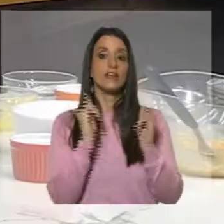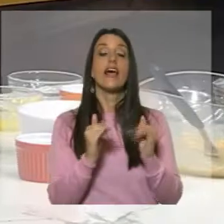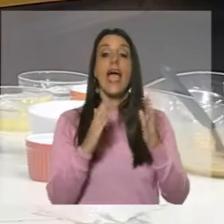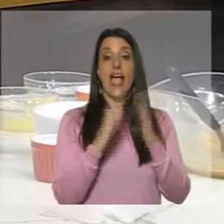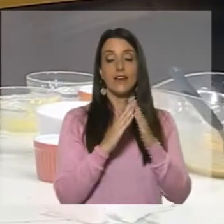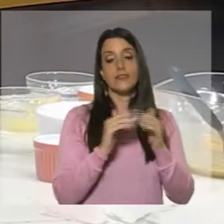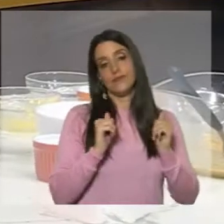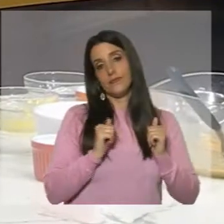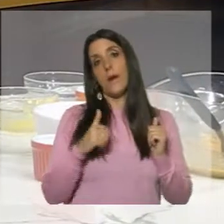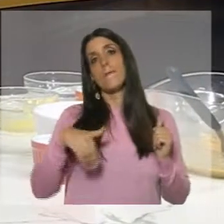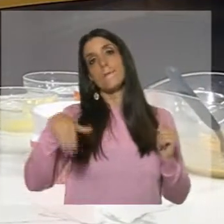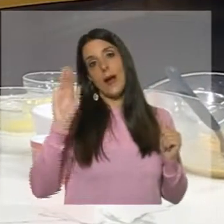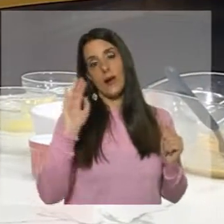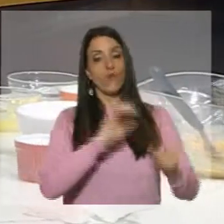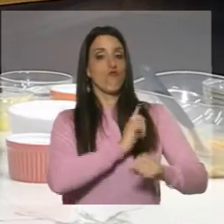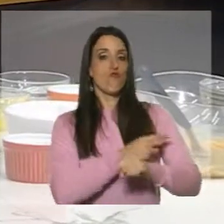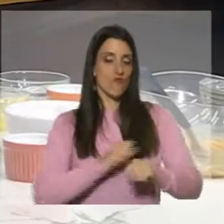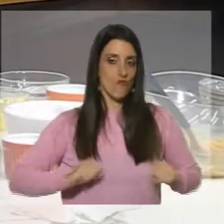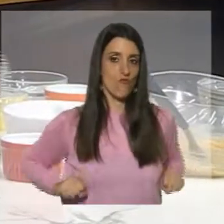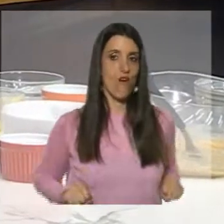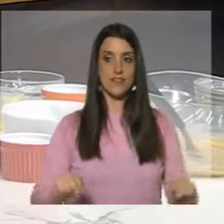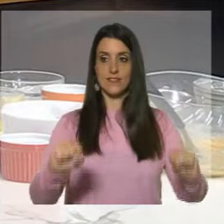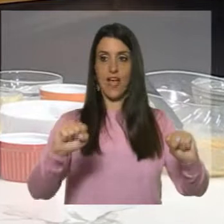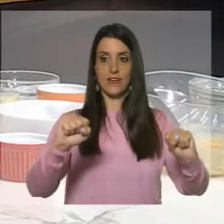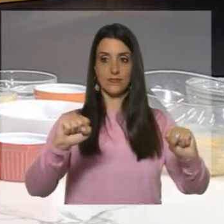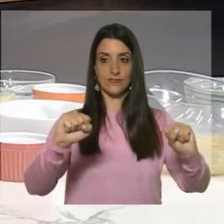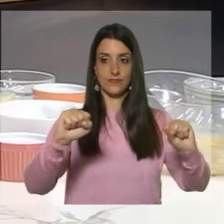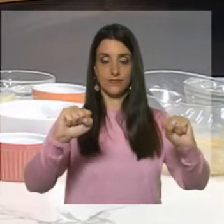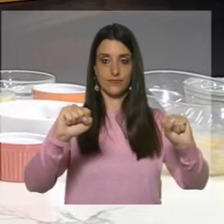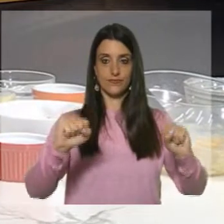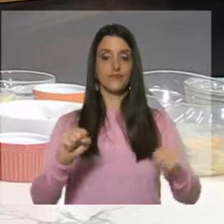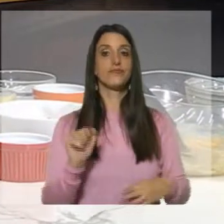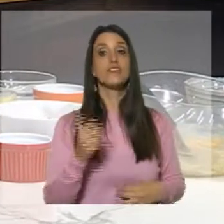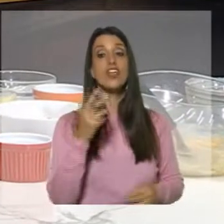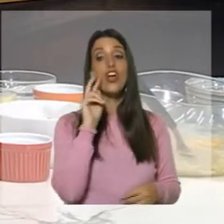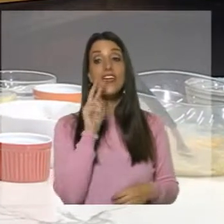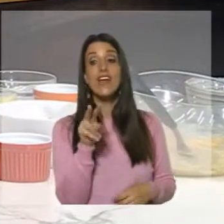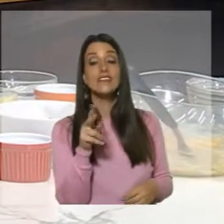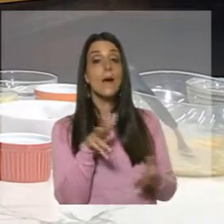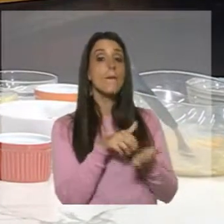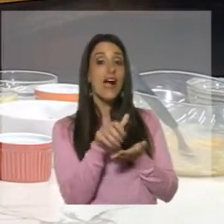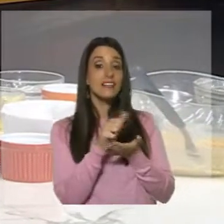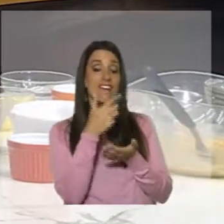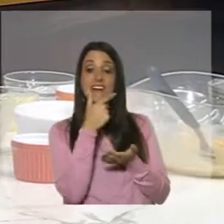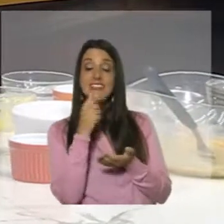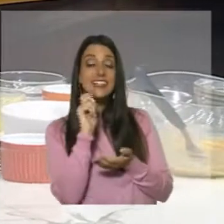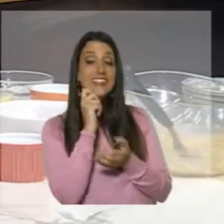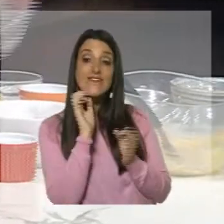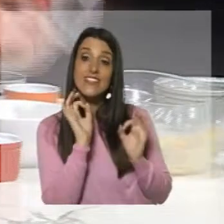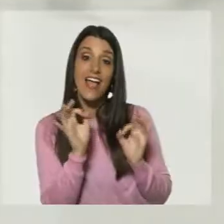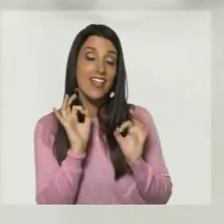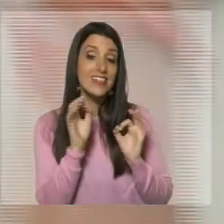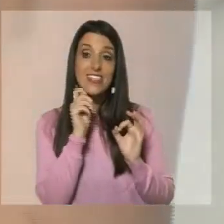dejará descansando un poco más. Si no vas a tener que te ayudo, dale, Paula. Yo estoy preparada. Quiero que veas que es una masa como así. Mira, divina. Divina. ¿Está?